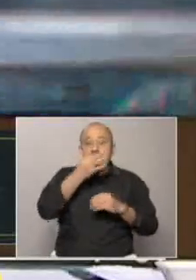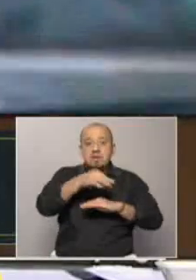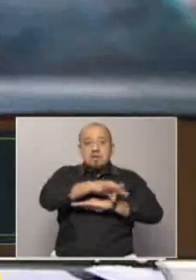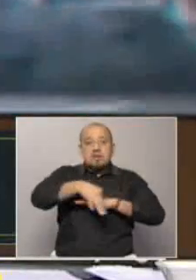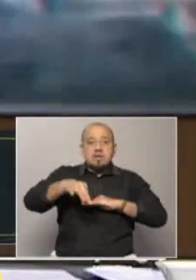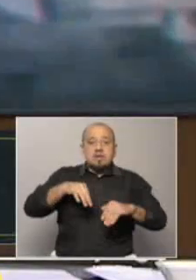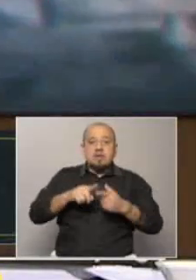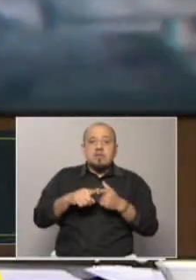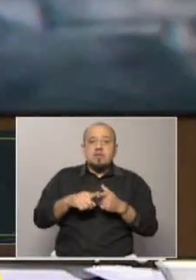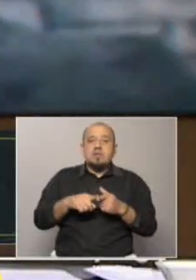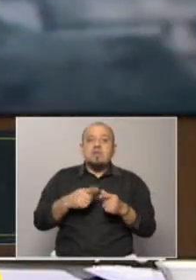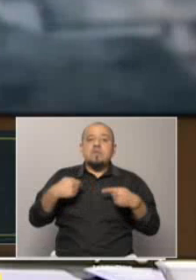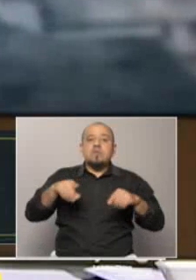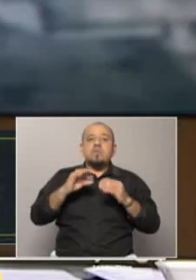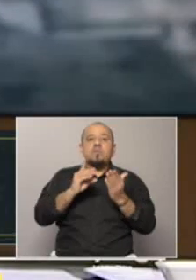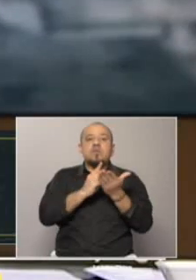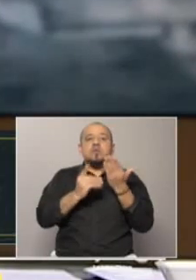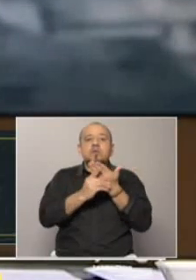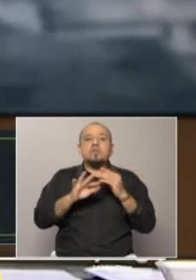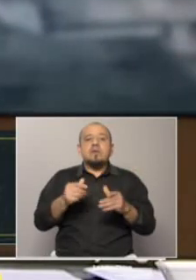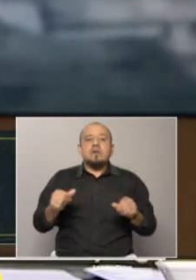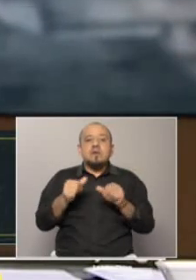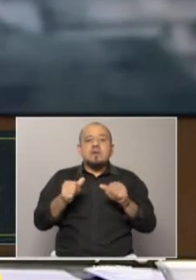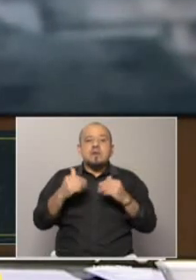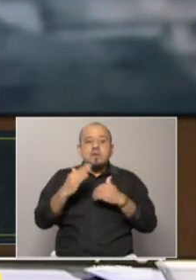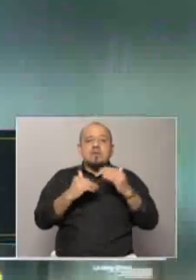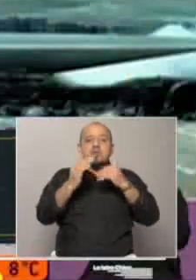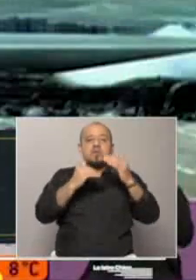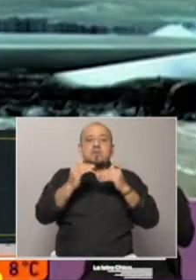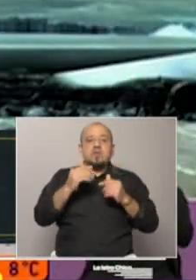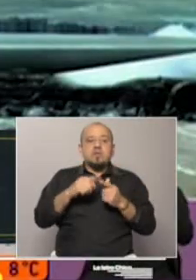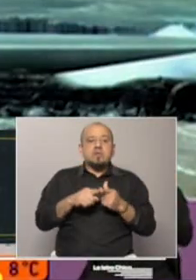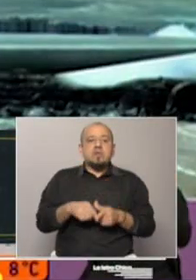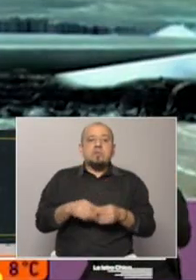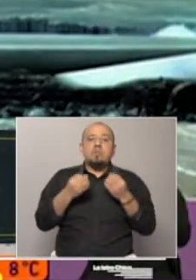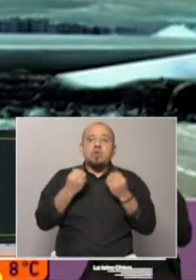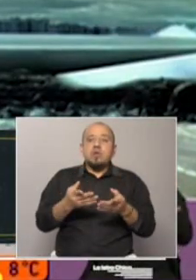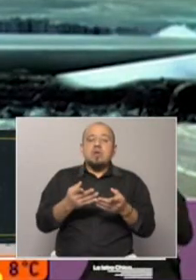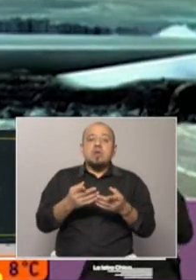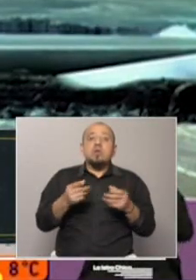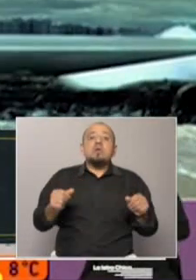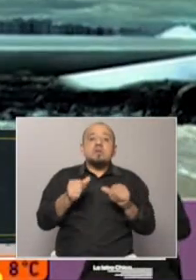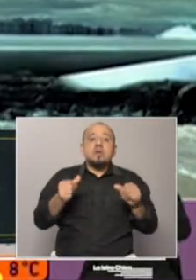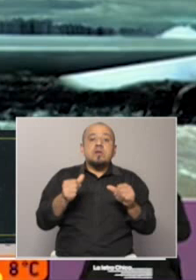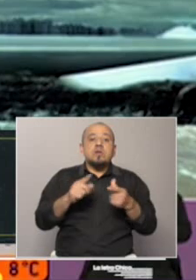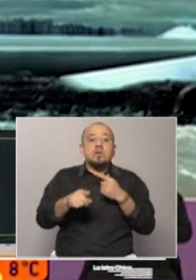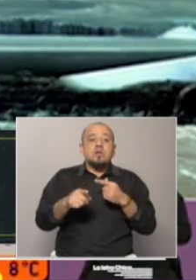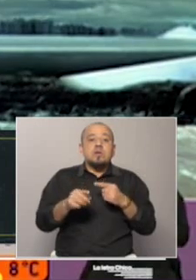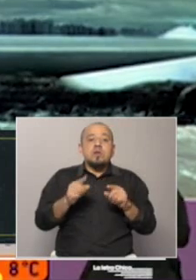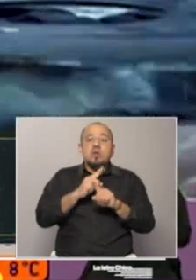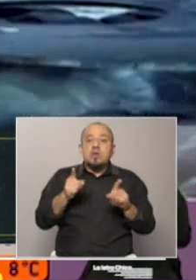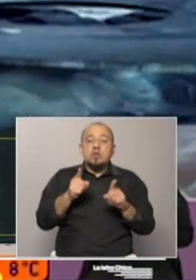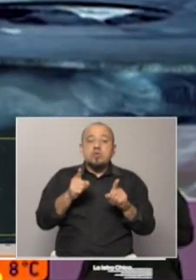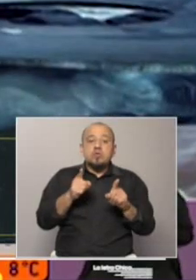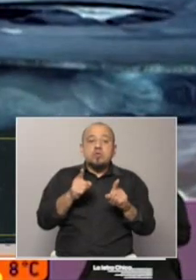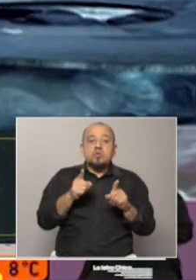al presidente Luis Lacalle Pou un proyecto para construir un memorial. ¿Por qué no hacer un memorial que no nos haga olvidar